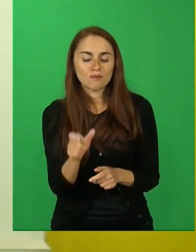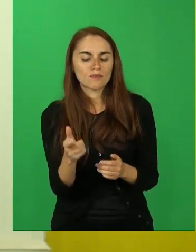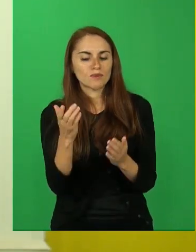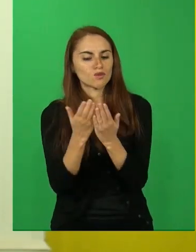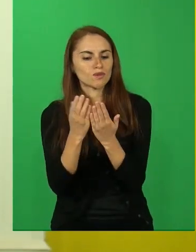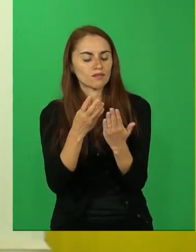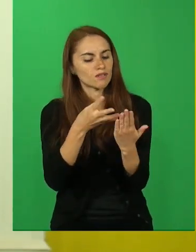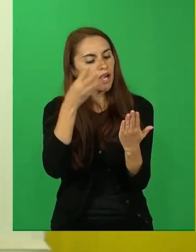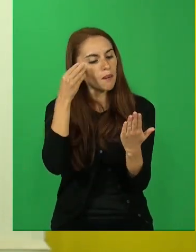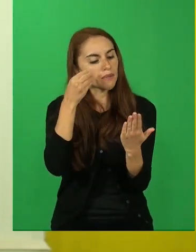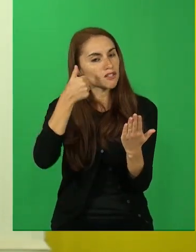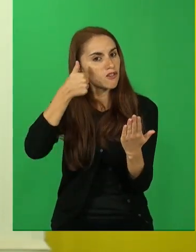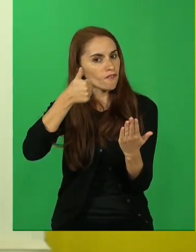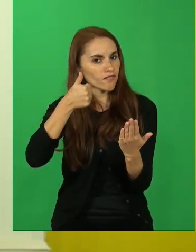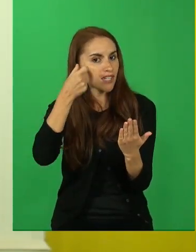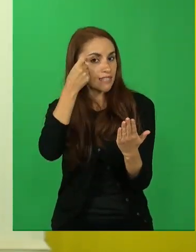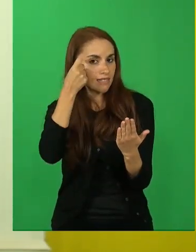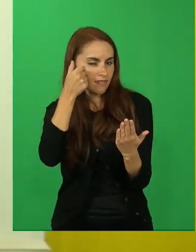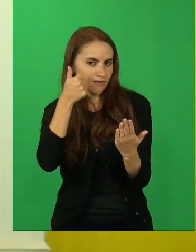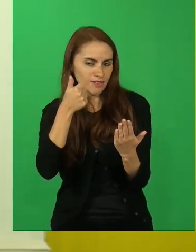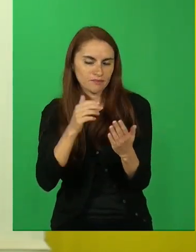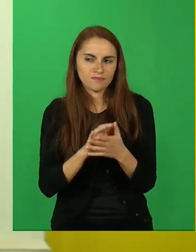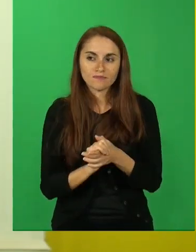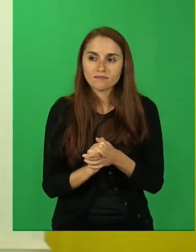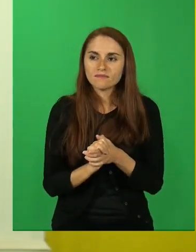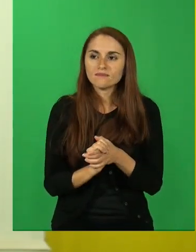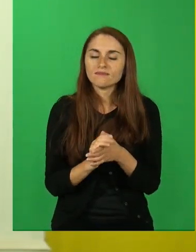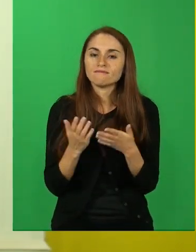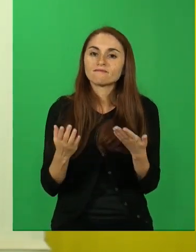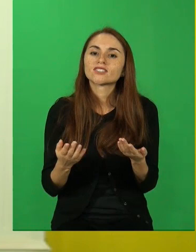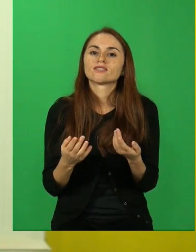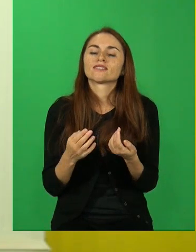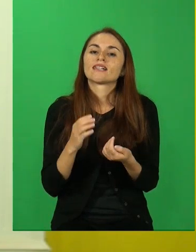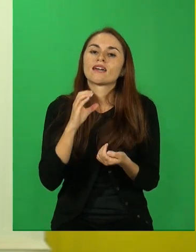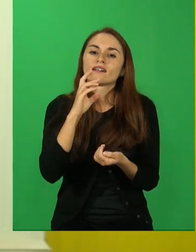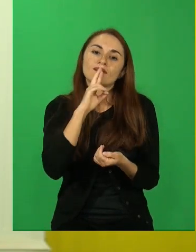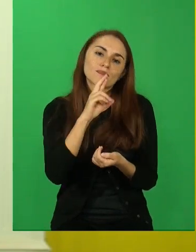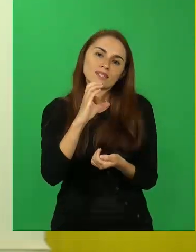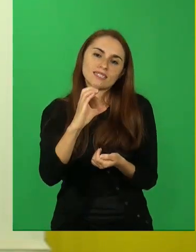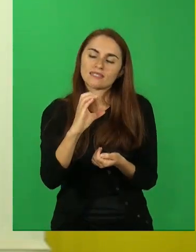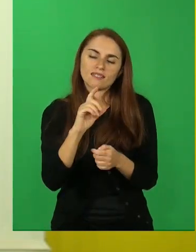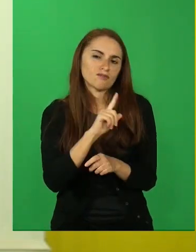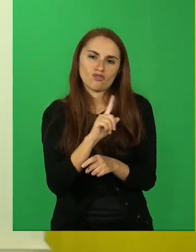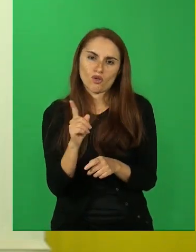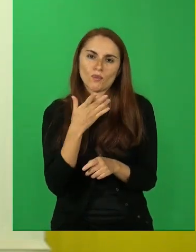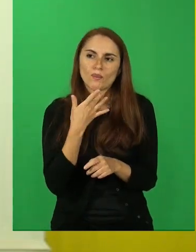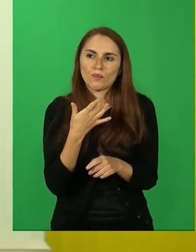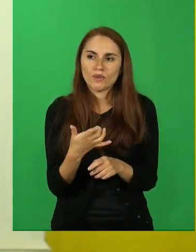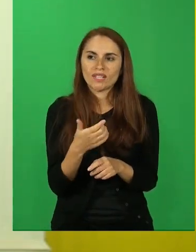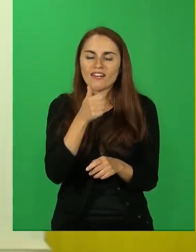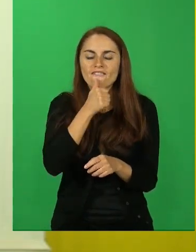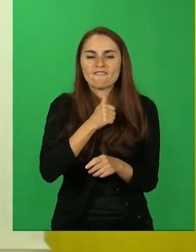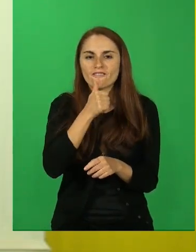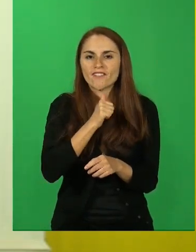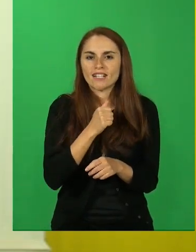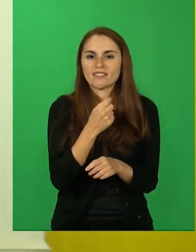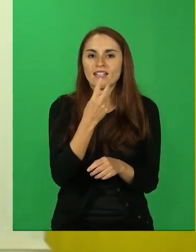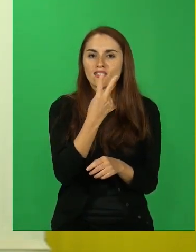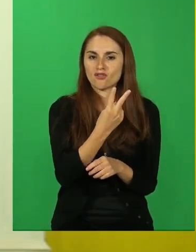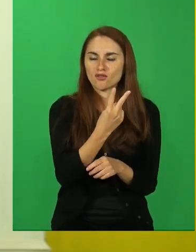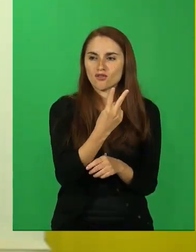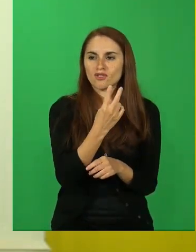realmente aprenden y han entendido el concepto. Y obviamente la letra C no es porque falta el 2 y